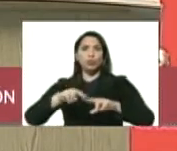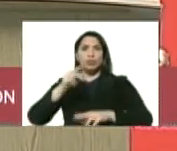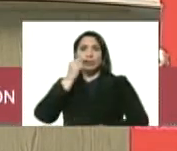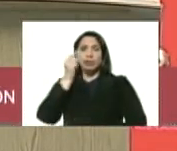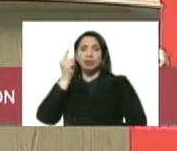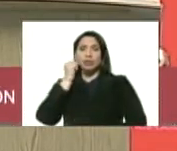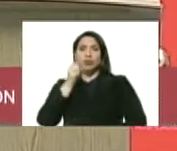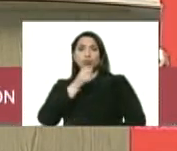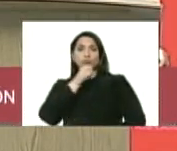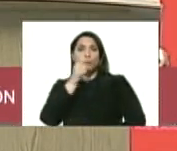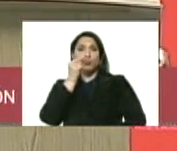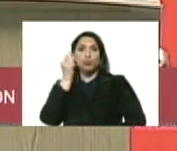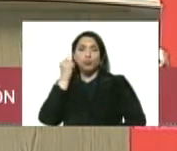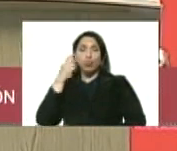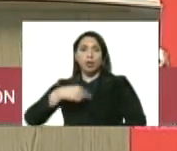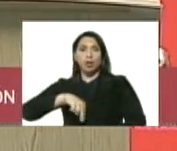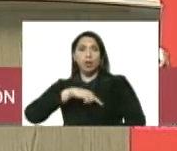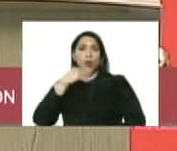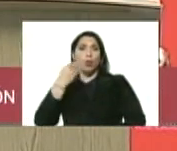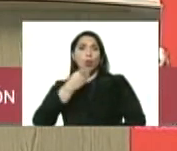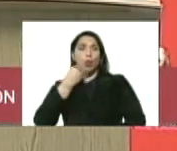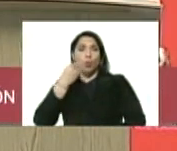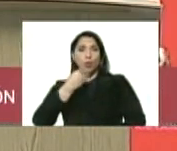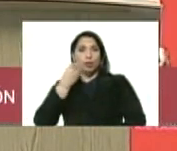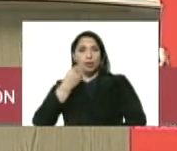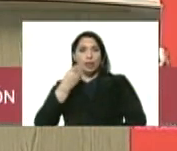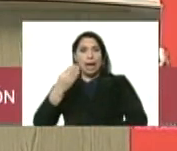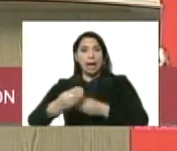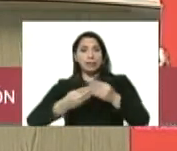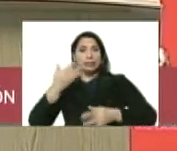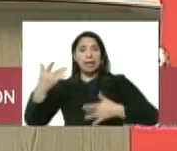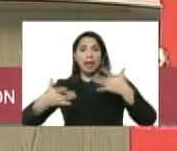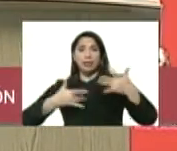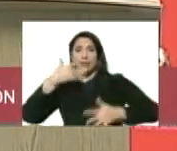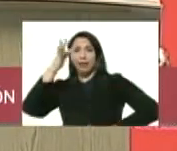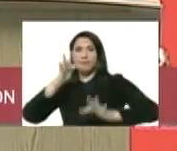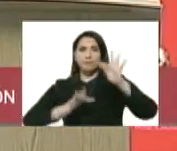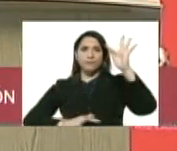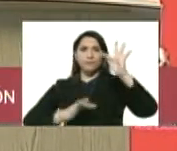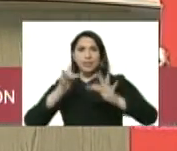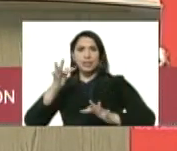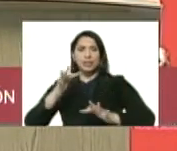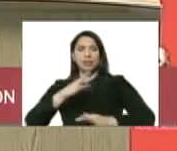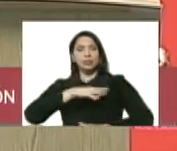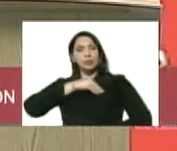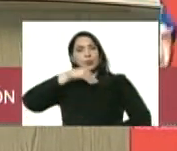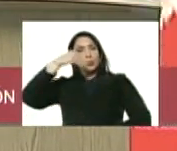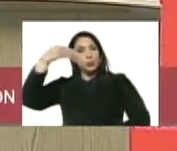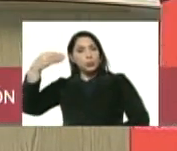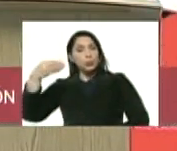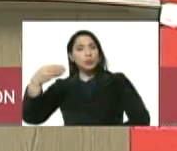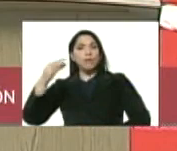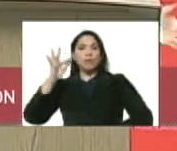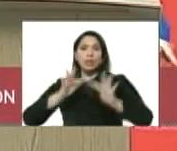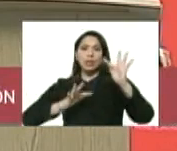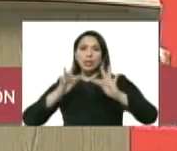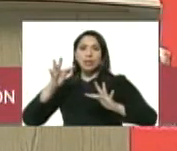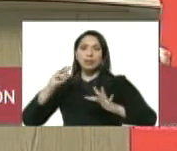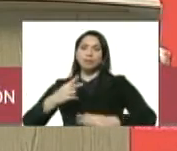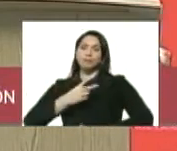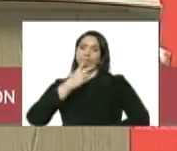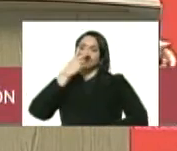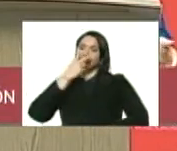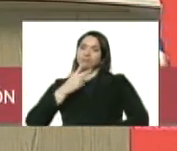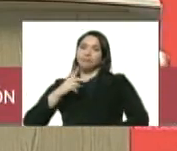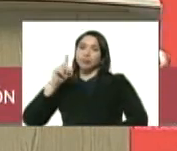adultos mayores, nuestros adolescentes, a hacer actividad física, salud espiritual, salud física, a tomar aire puro,